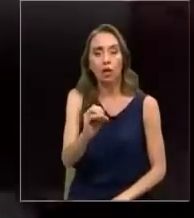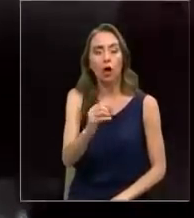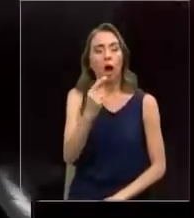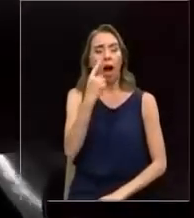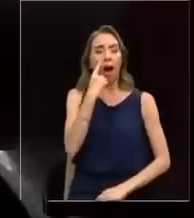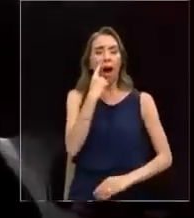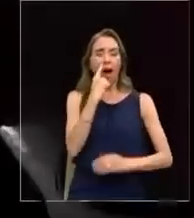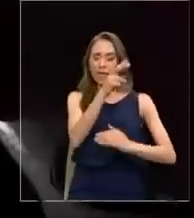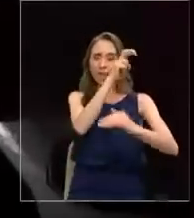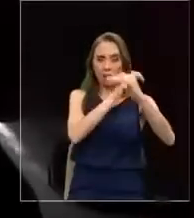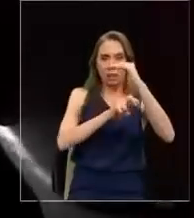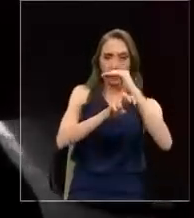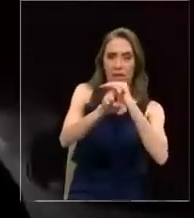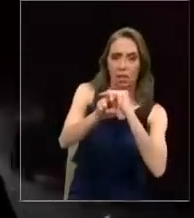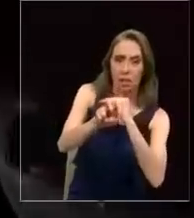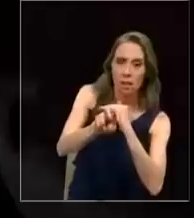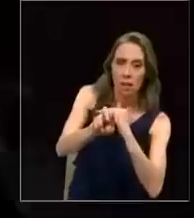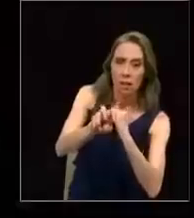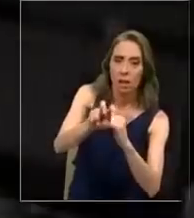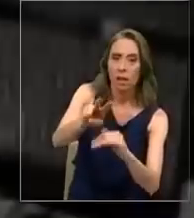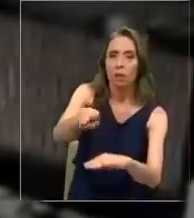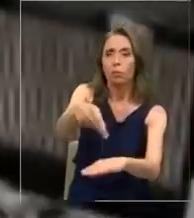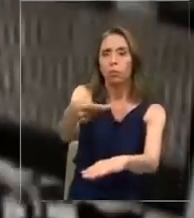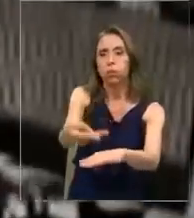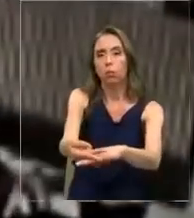está tirado.